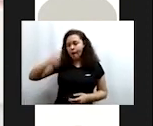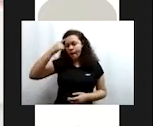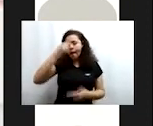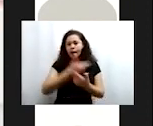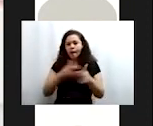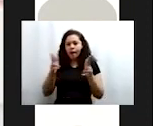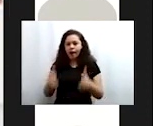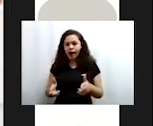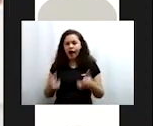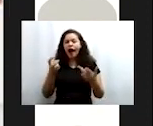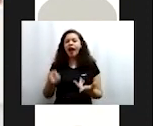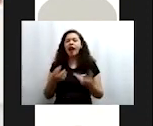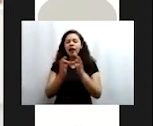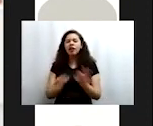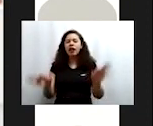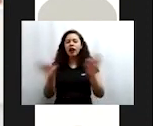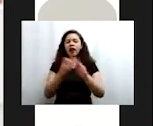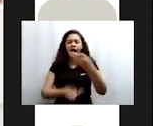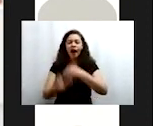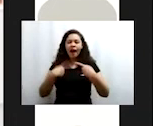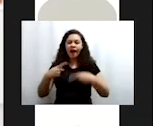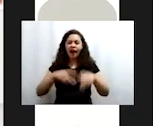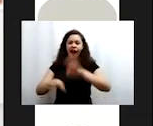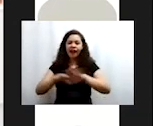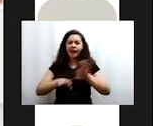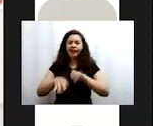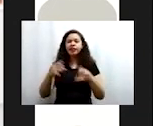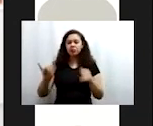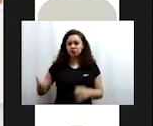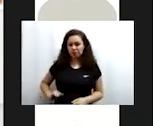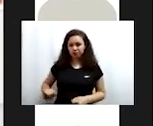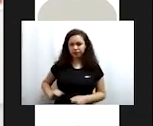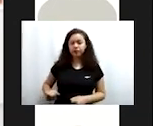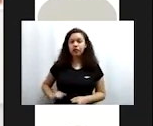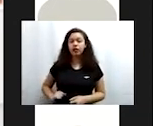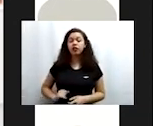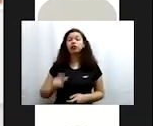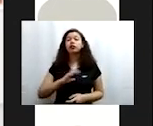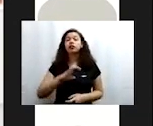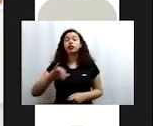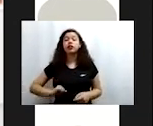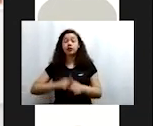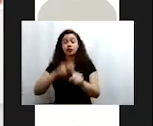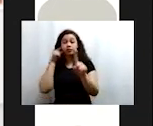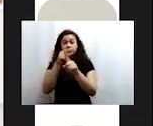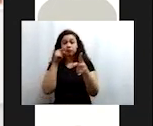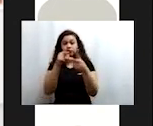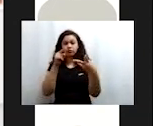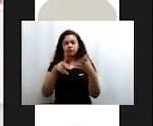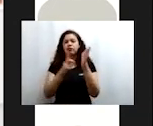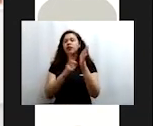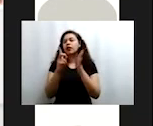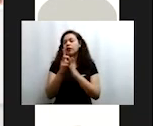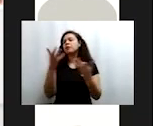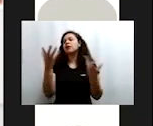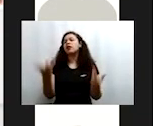son relevantes para todos los empleados, y los de interés específico dirigidos a los trabajadores de determinados puestos